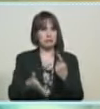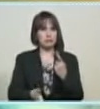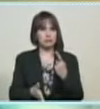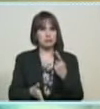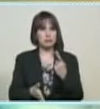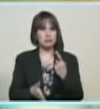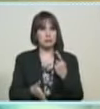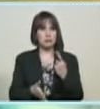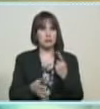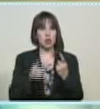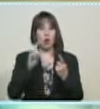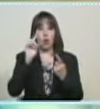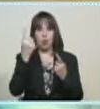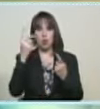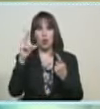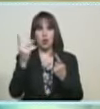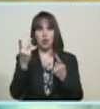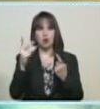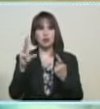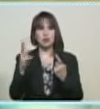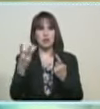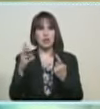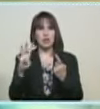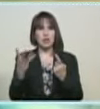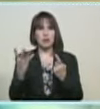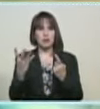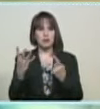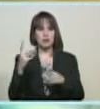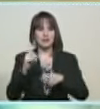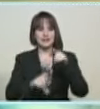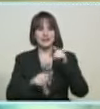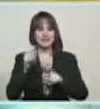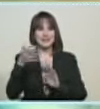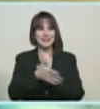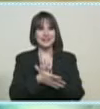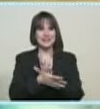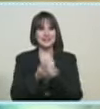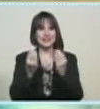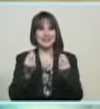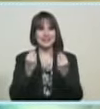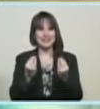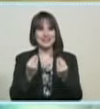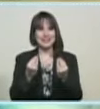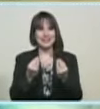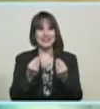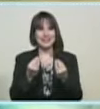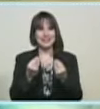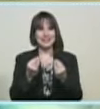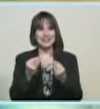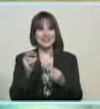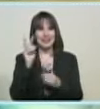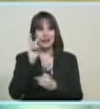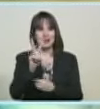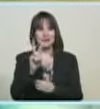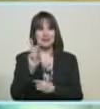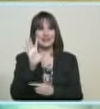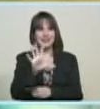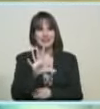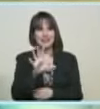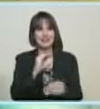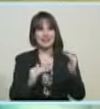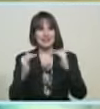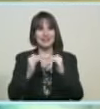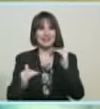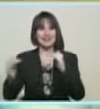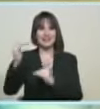1 2 3 4 son cinco niveles cinco escalas de el